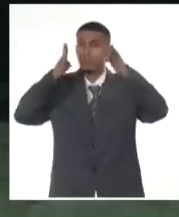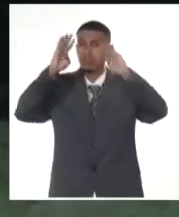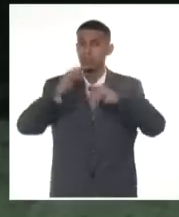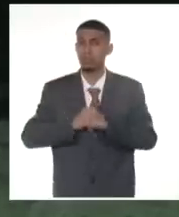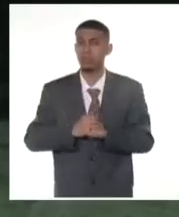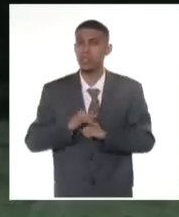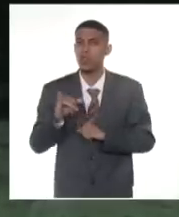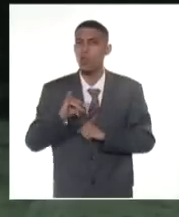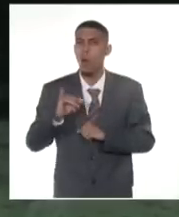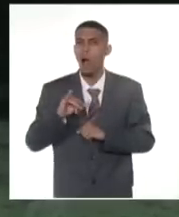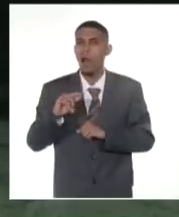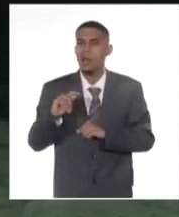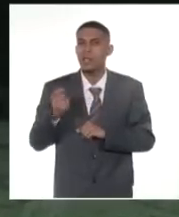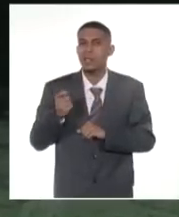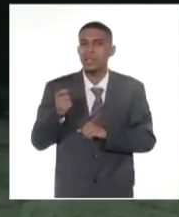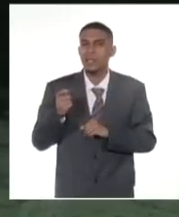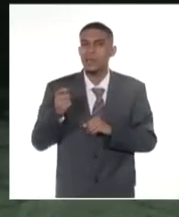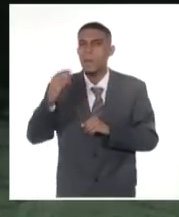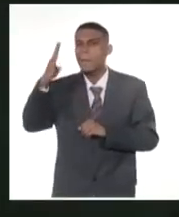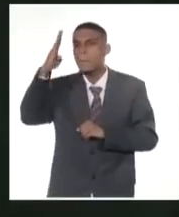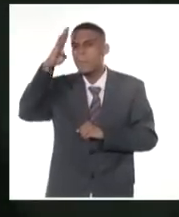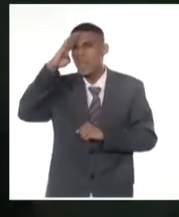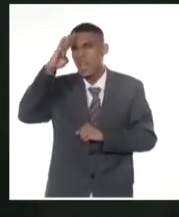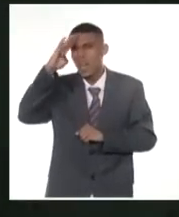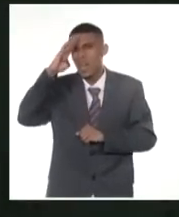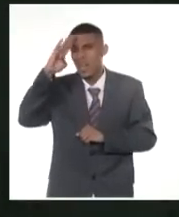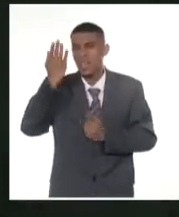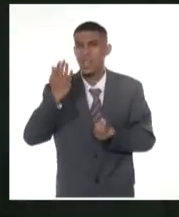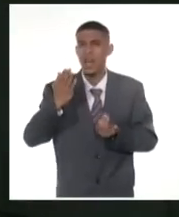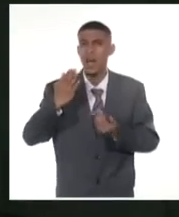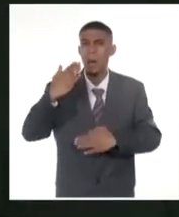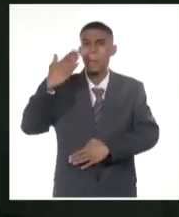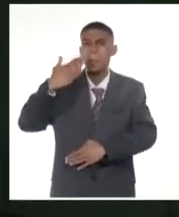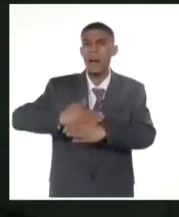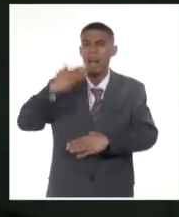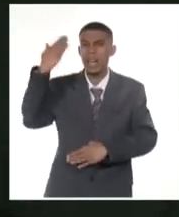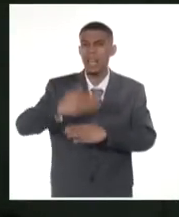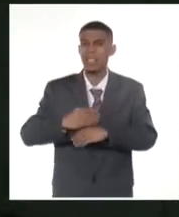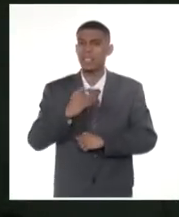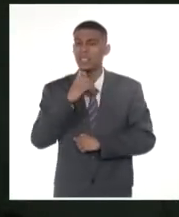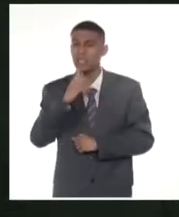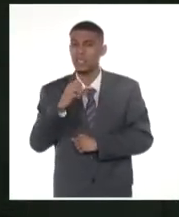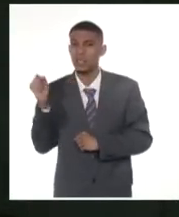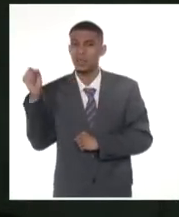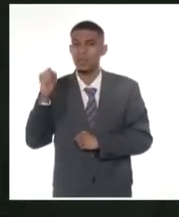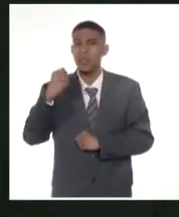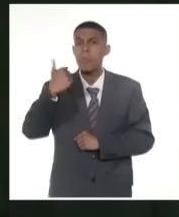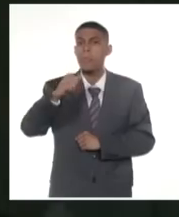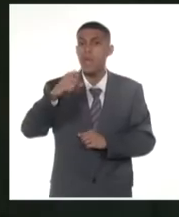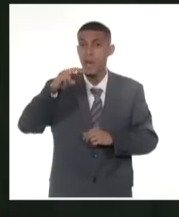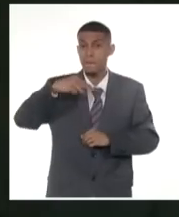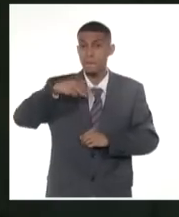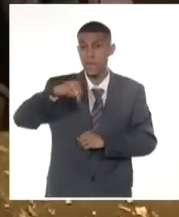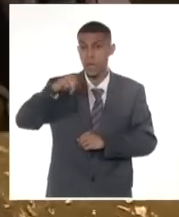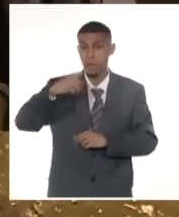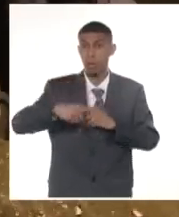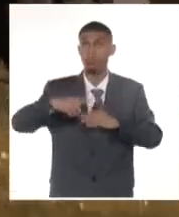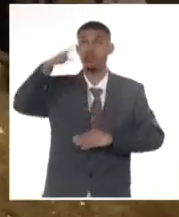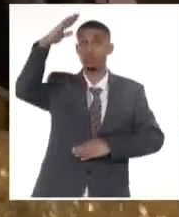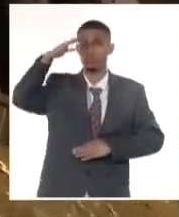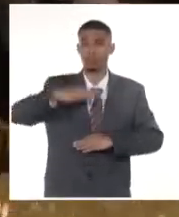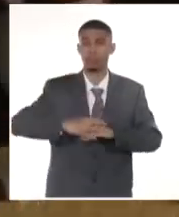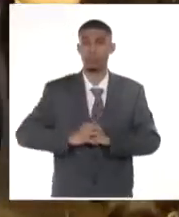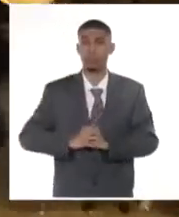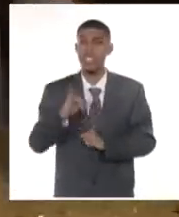piedras, eco de las paredes colapsadas, se siente e impactan al caer a unos 10 metros de altura. En el interior